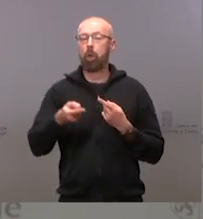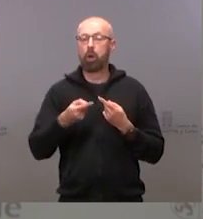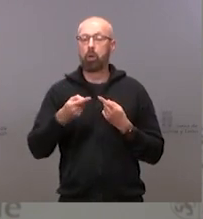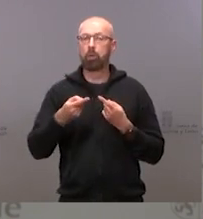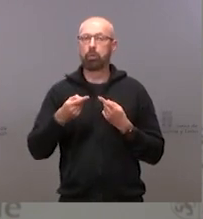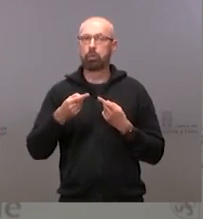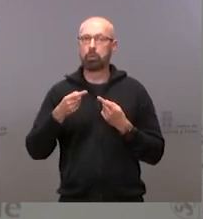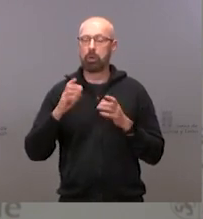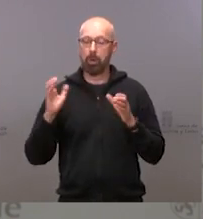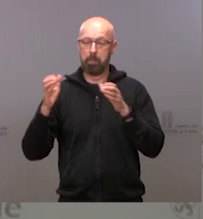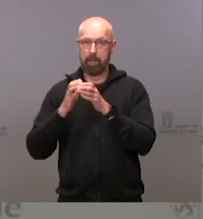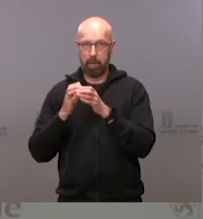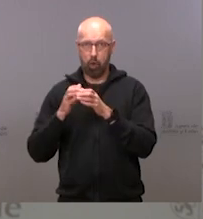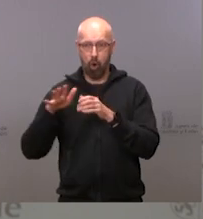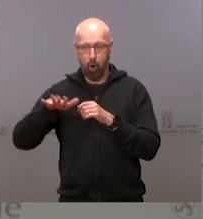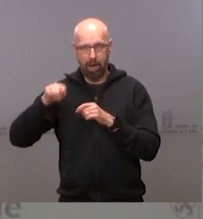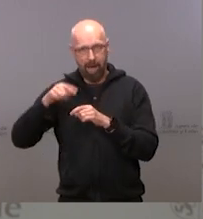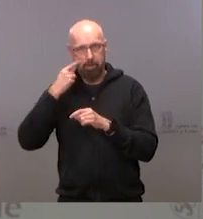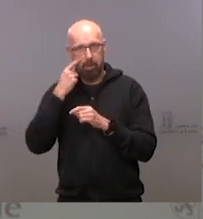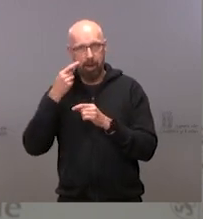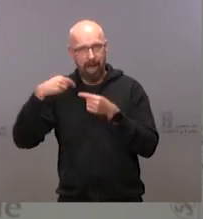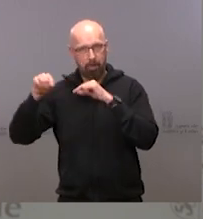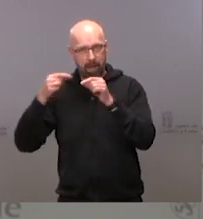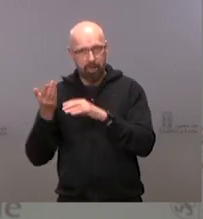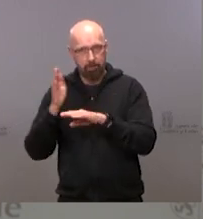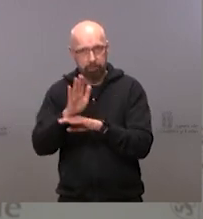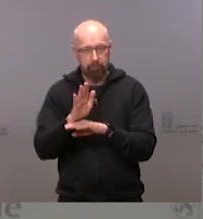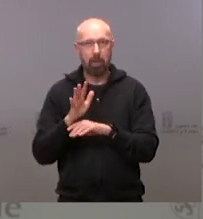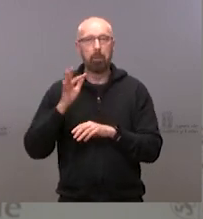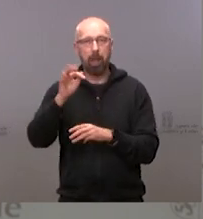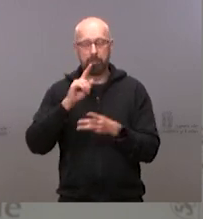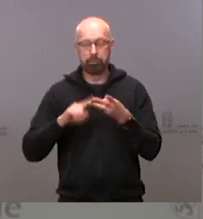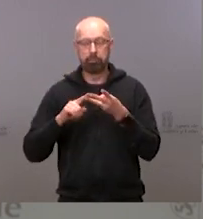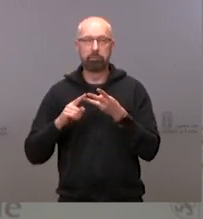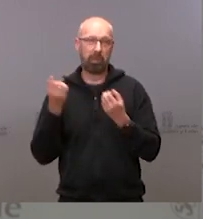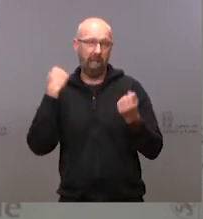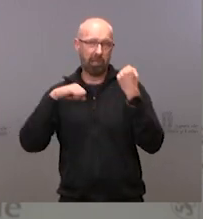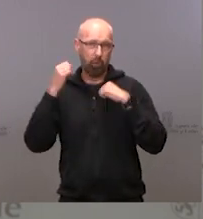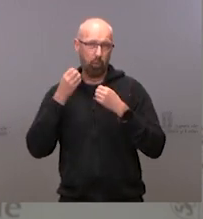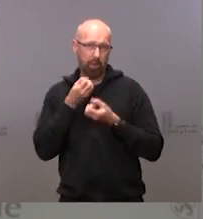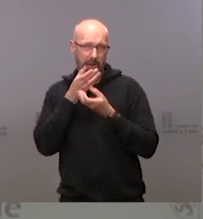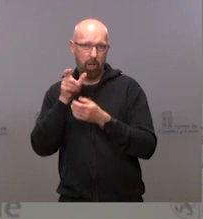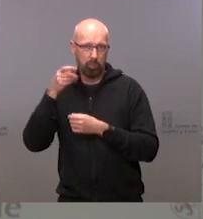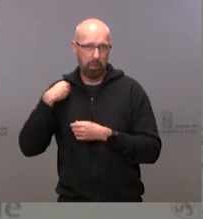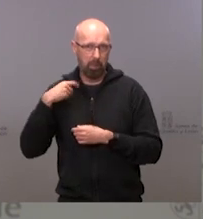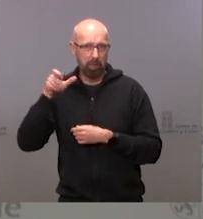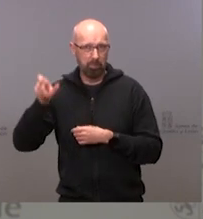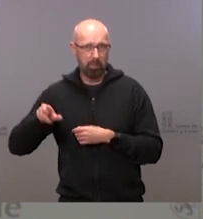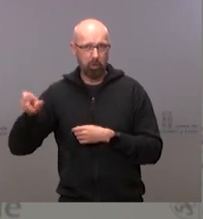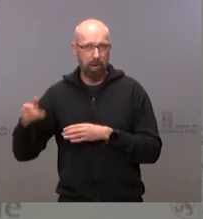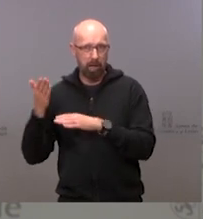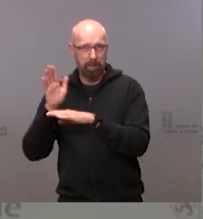el partido local y la actitud y declaraciones de los representantes de